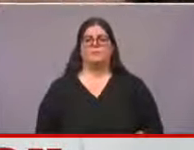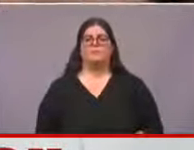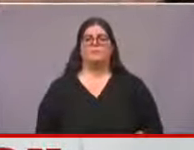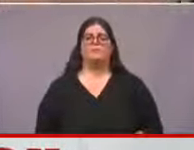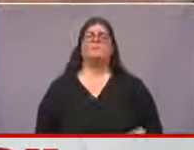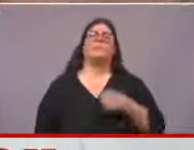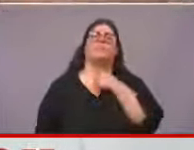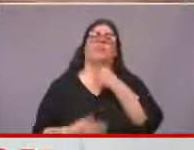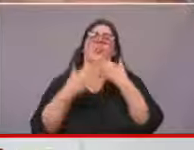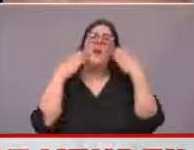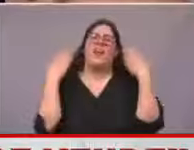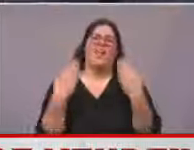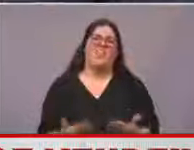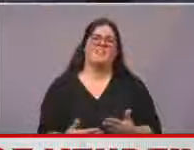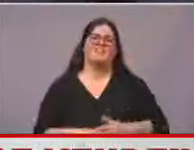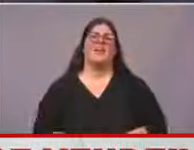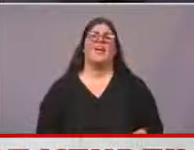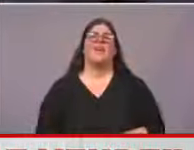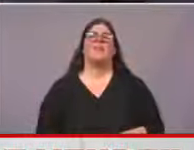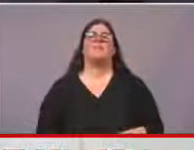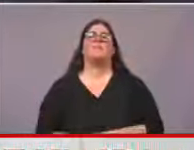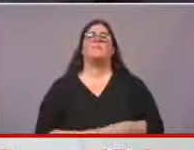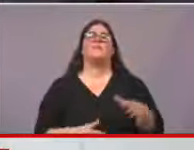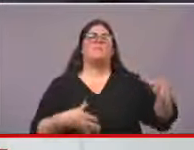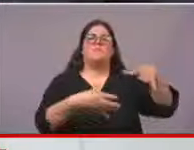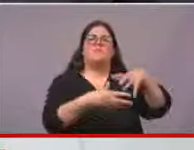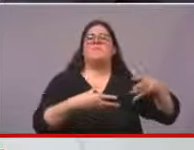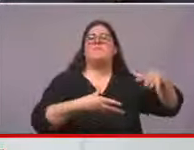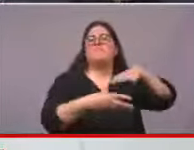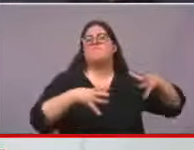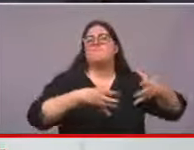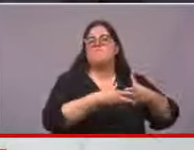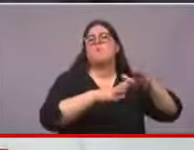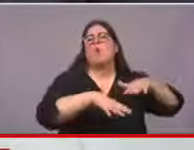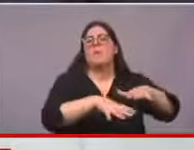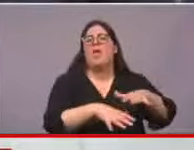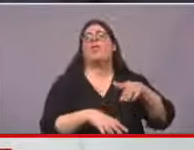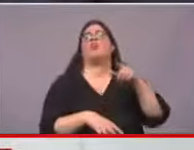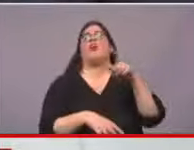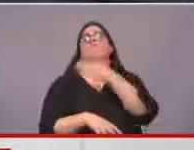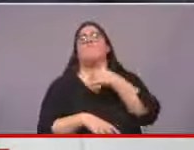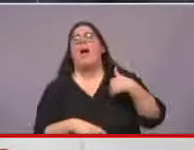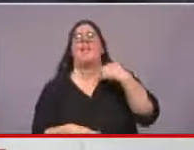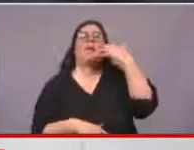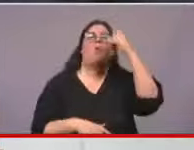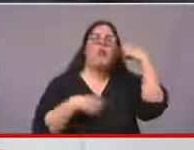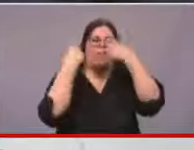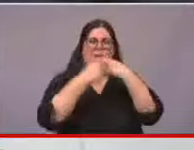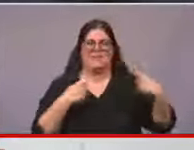Quiero agradecer a los movimientos y a las madres y abuelas de Plaza de